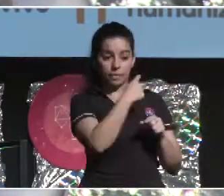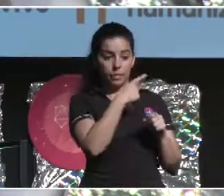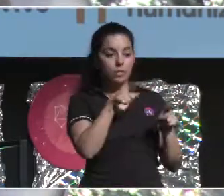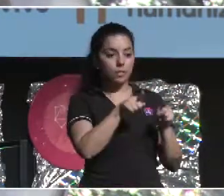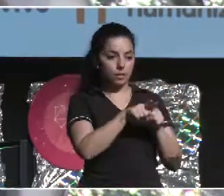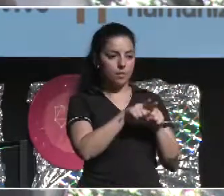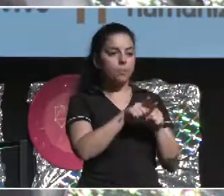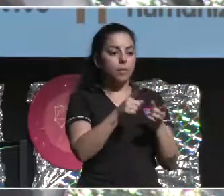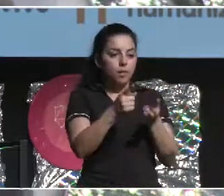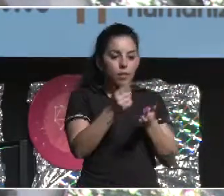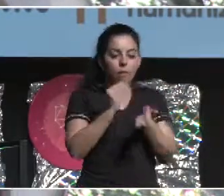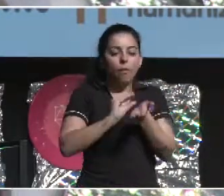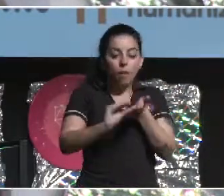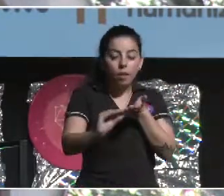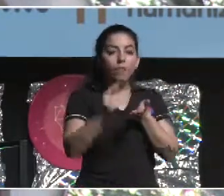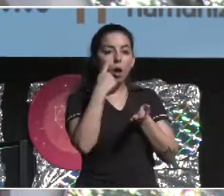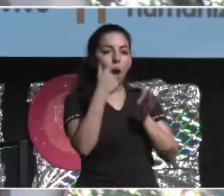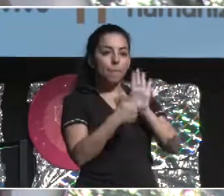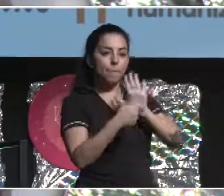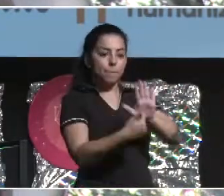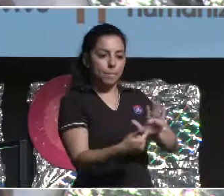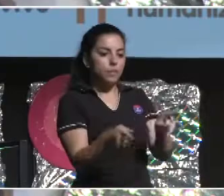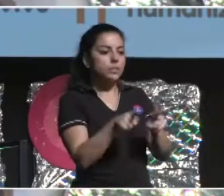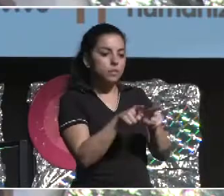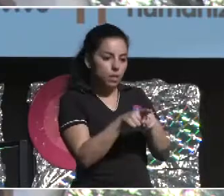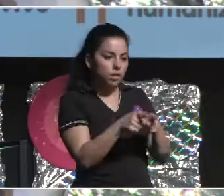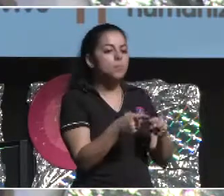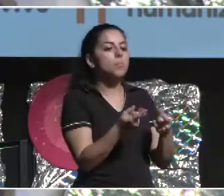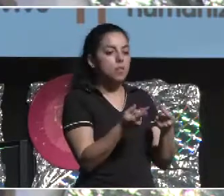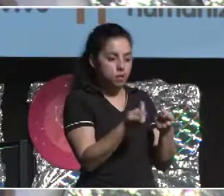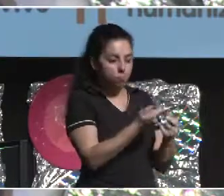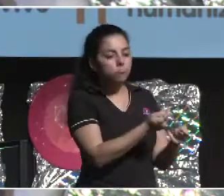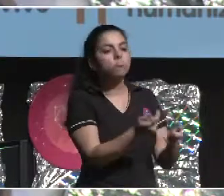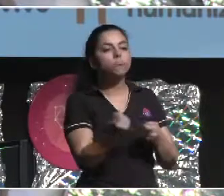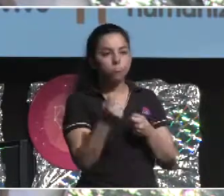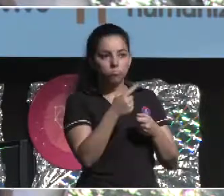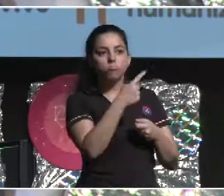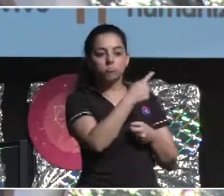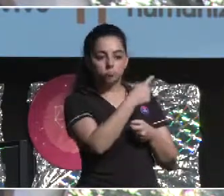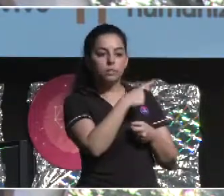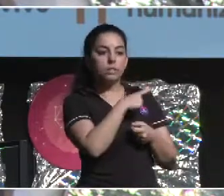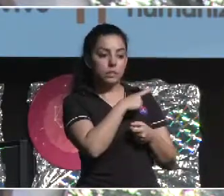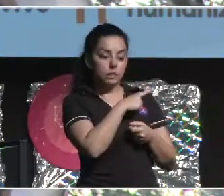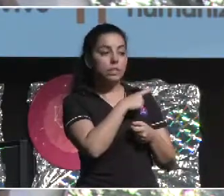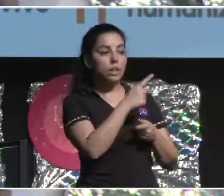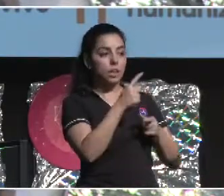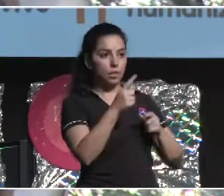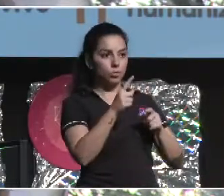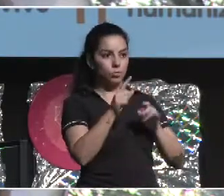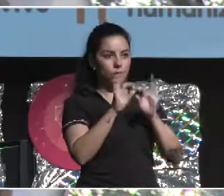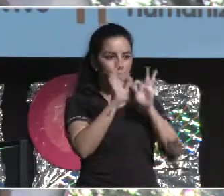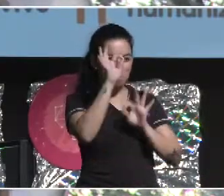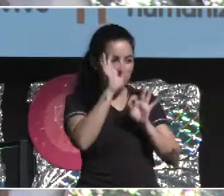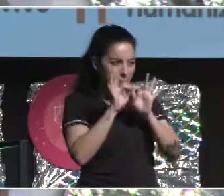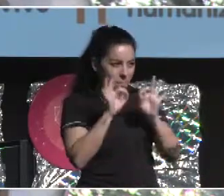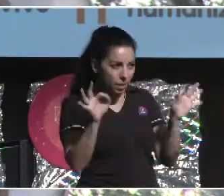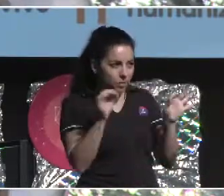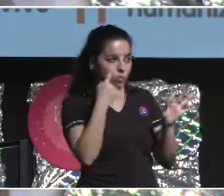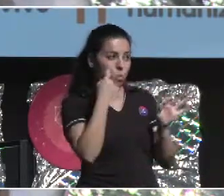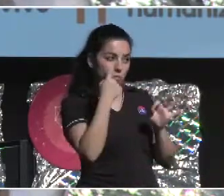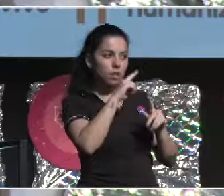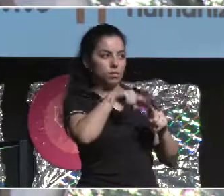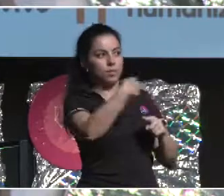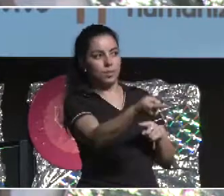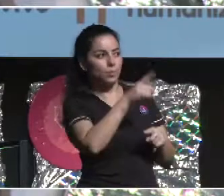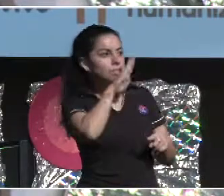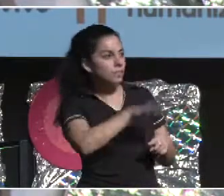a presentar Putumayo, particularmente es una zona que ha sufrido mucho, y voy a presentar un caso de medición de Big Data, pero eso va a ser en una sesión más